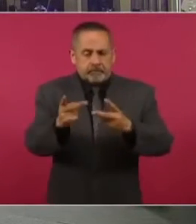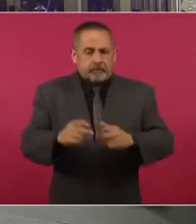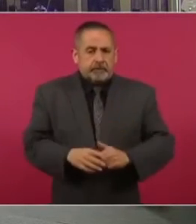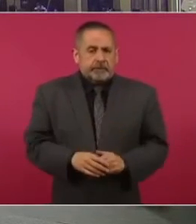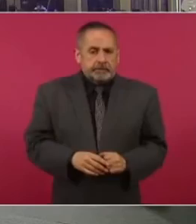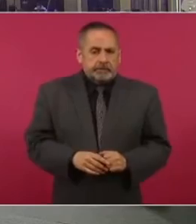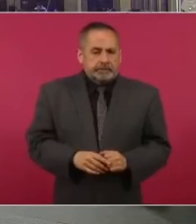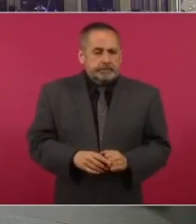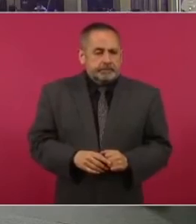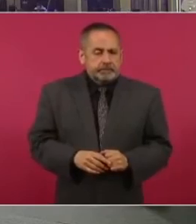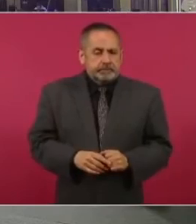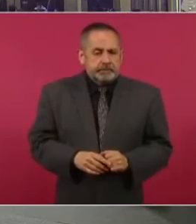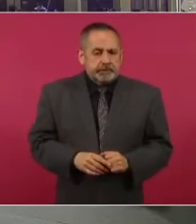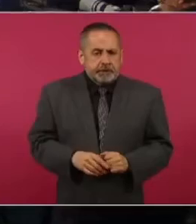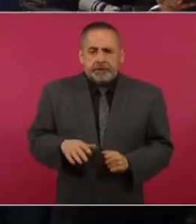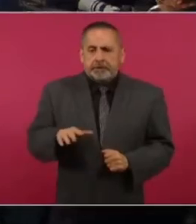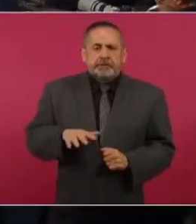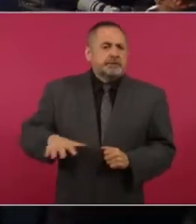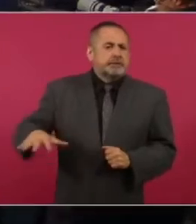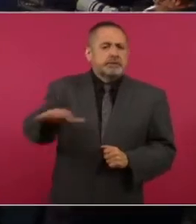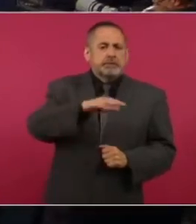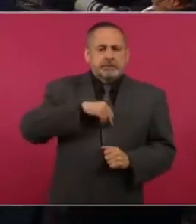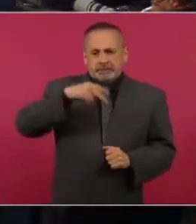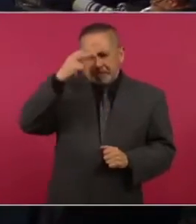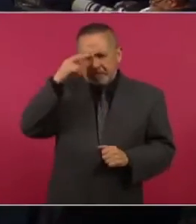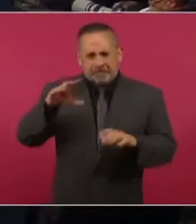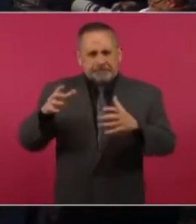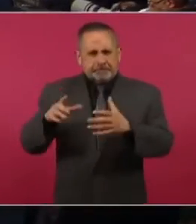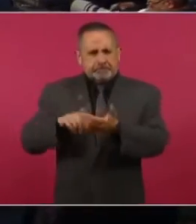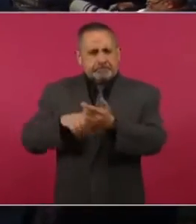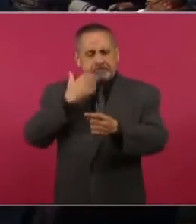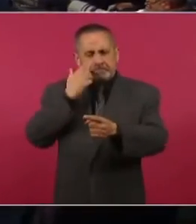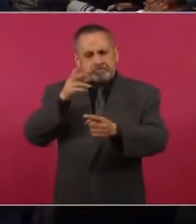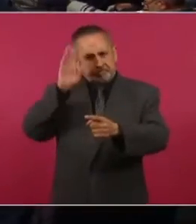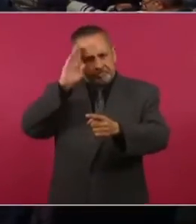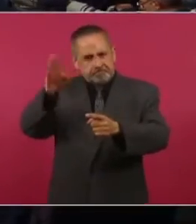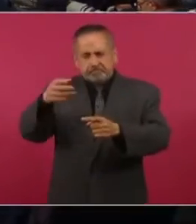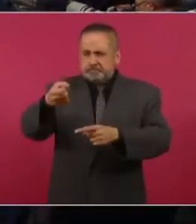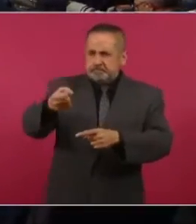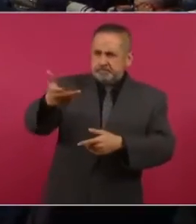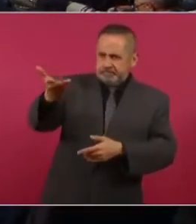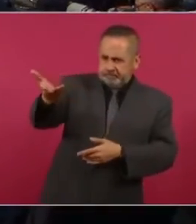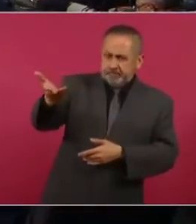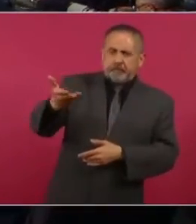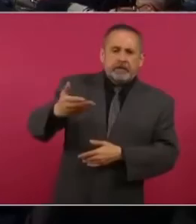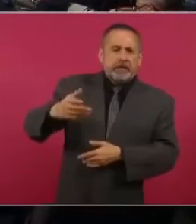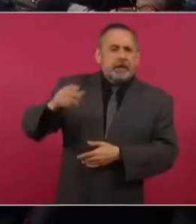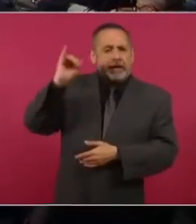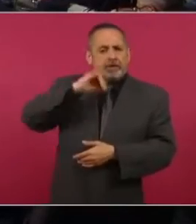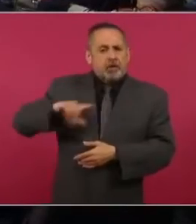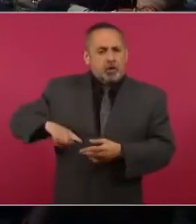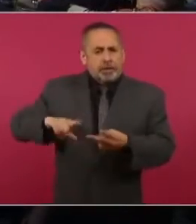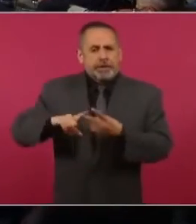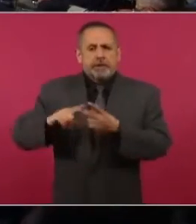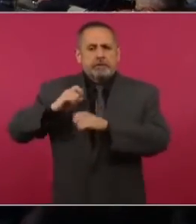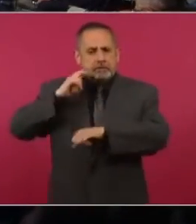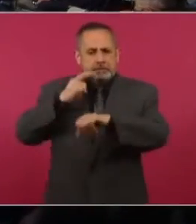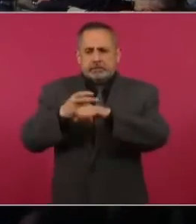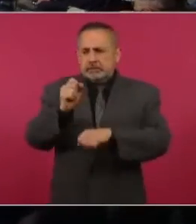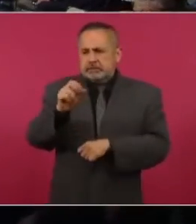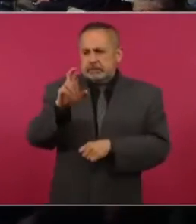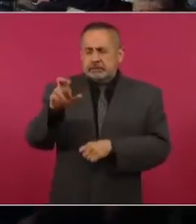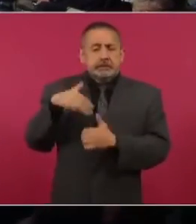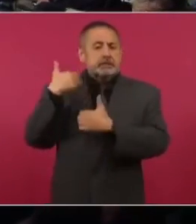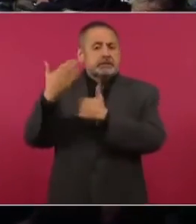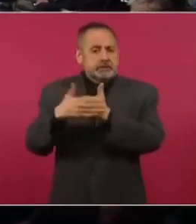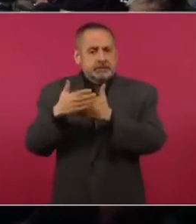una sociedad, parte de la sociedad mexicana, y con esto quiero saludar también a la jefa de gobierno, al canciller mexicano. Viene la